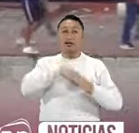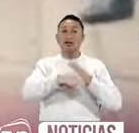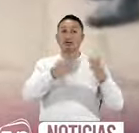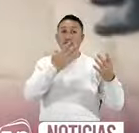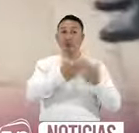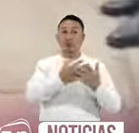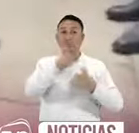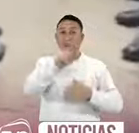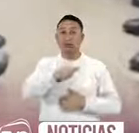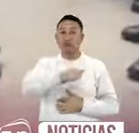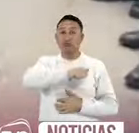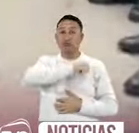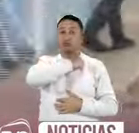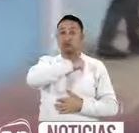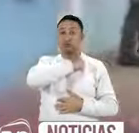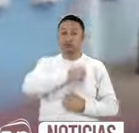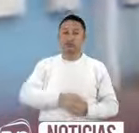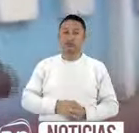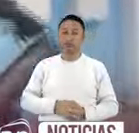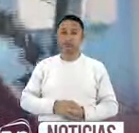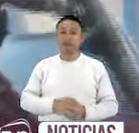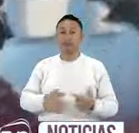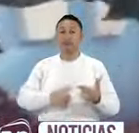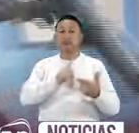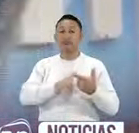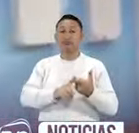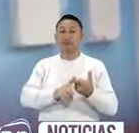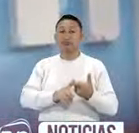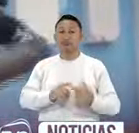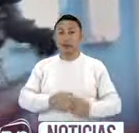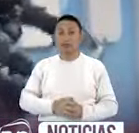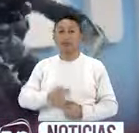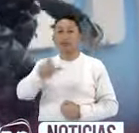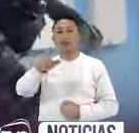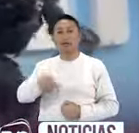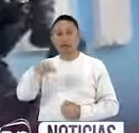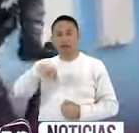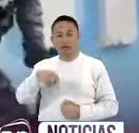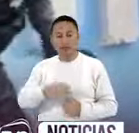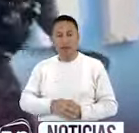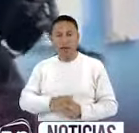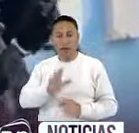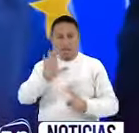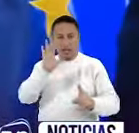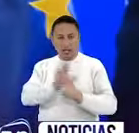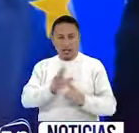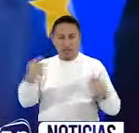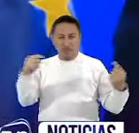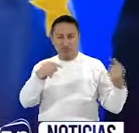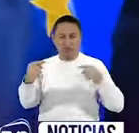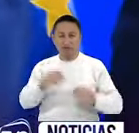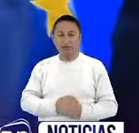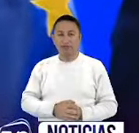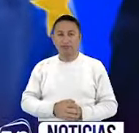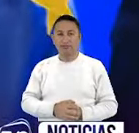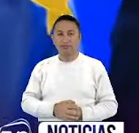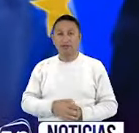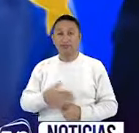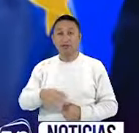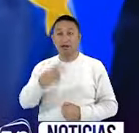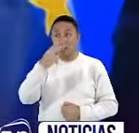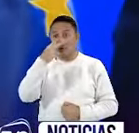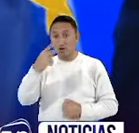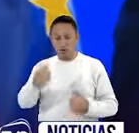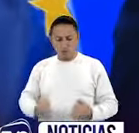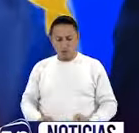social. Además, con quienes tenía cruces de amenazas. Pero una vez que se vio un accionar fuerte, un accionar